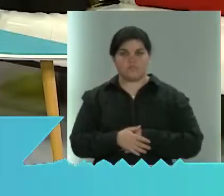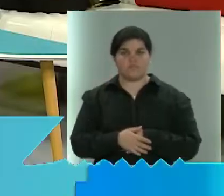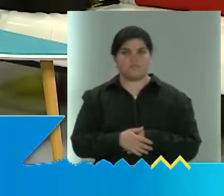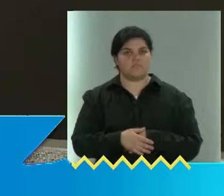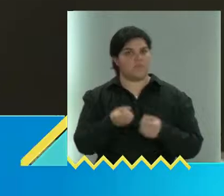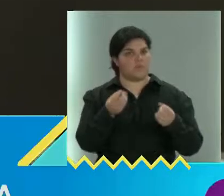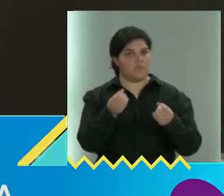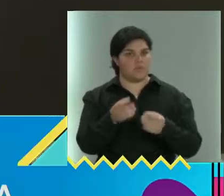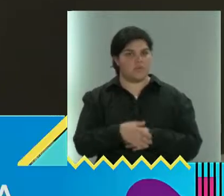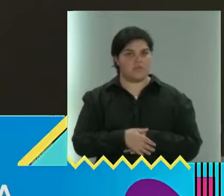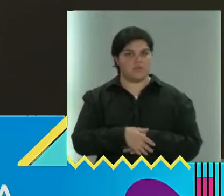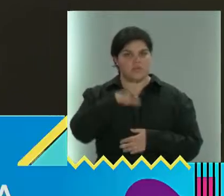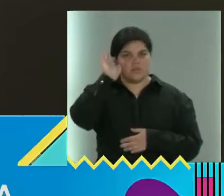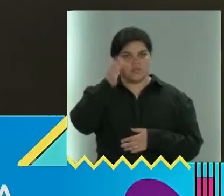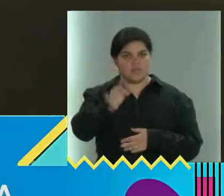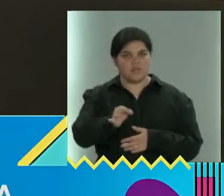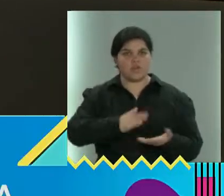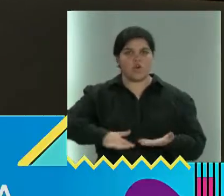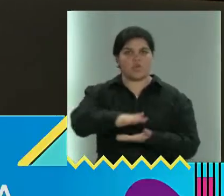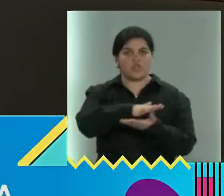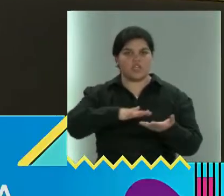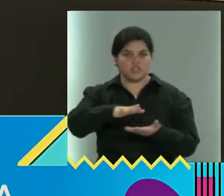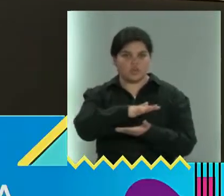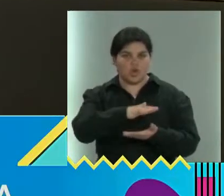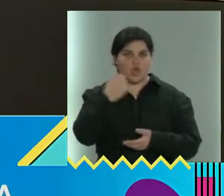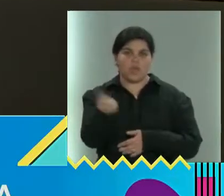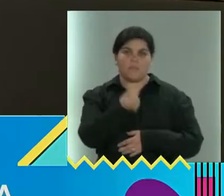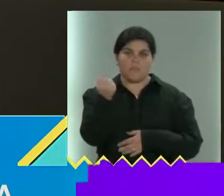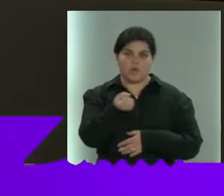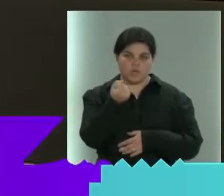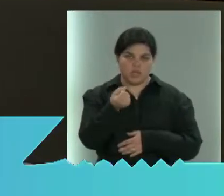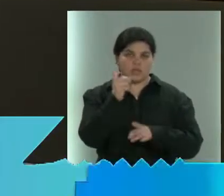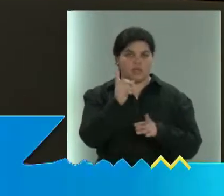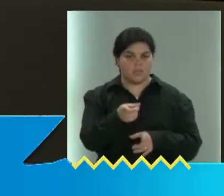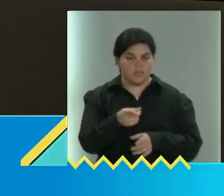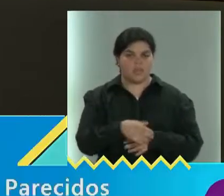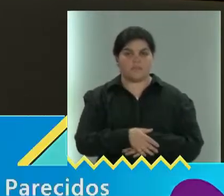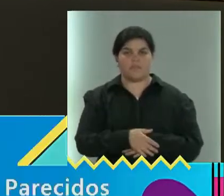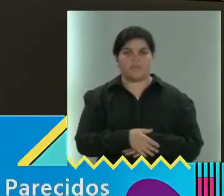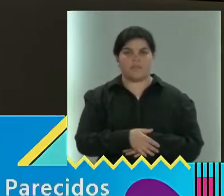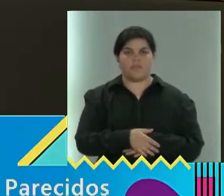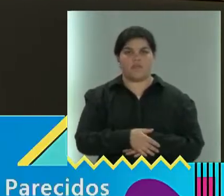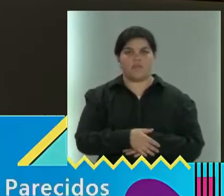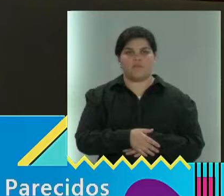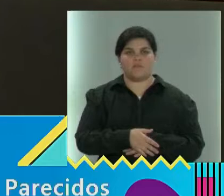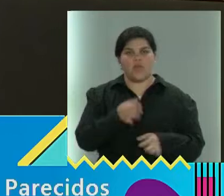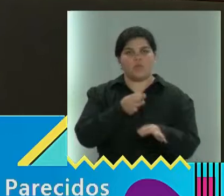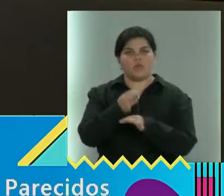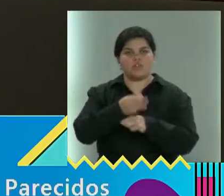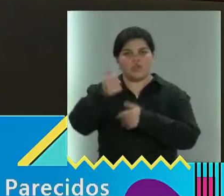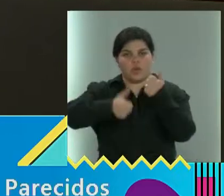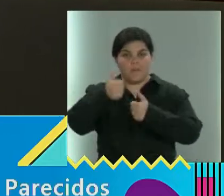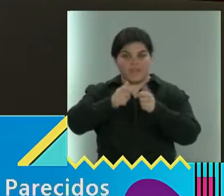eso, la importancia, ¿no?, del contexto, pero también vamos a tener en cuenta la educación de competencias, que te lo vamos a contar en